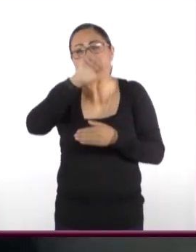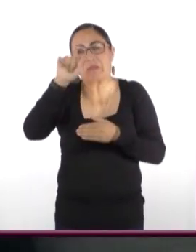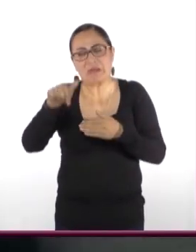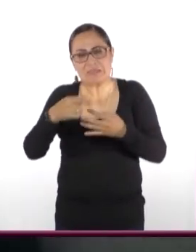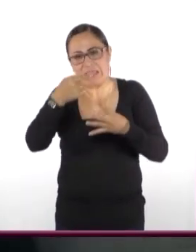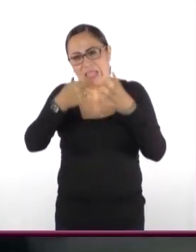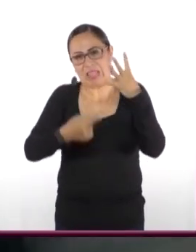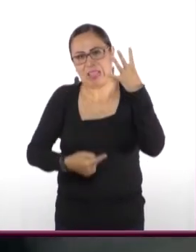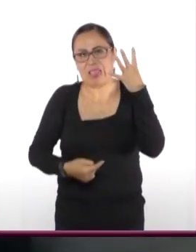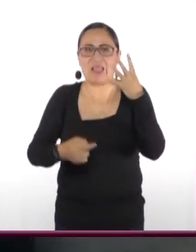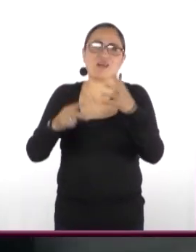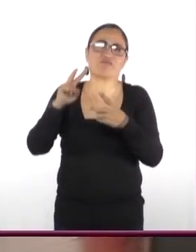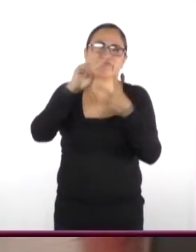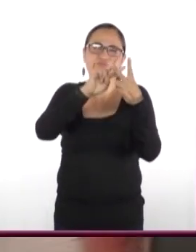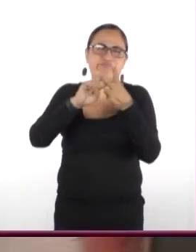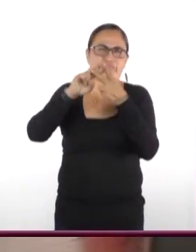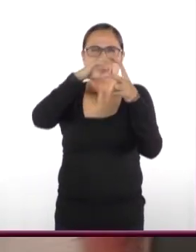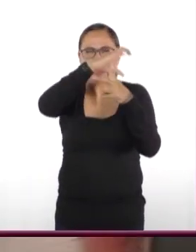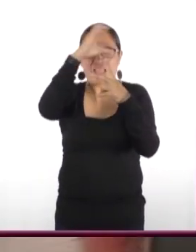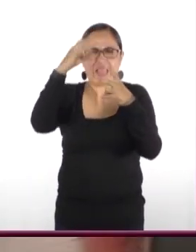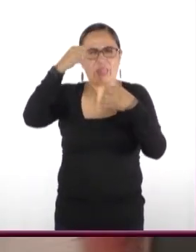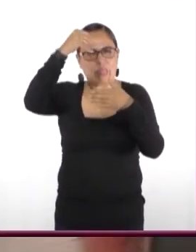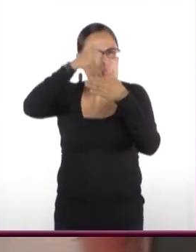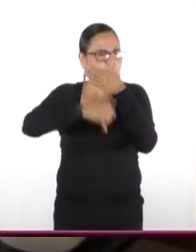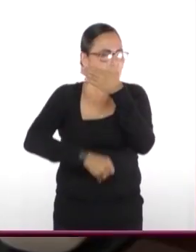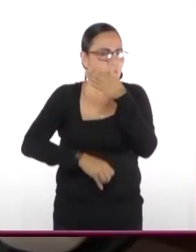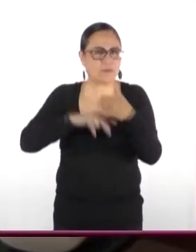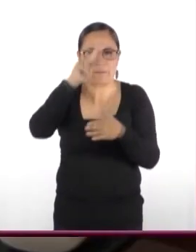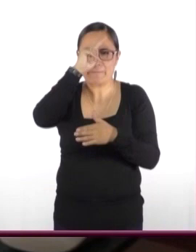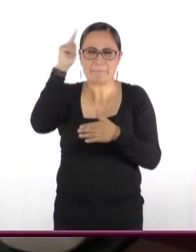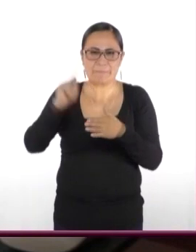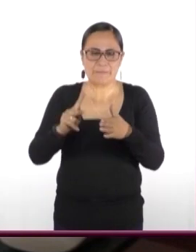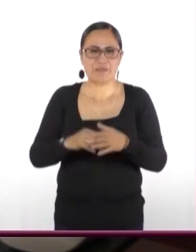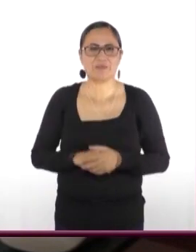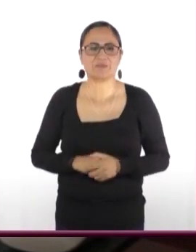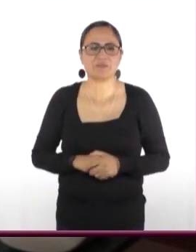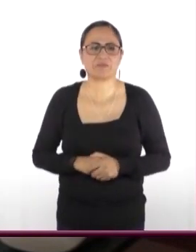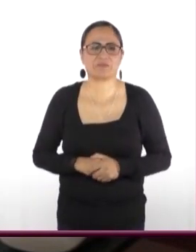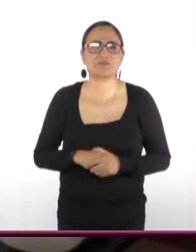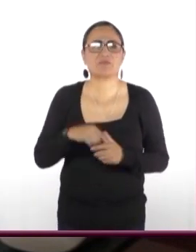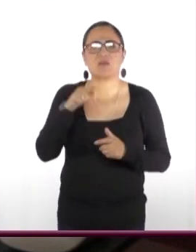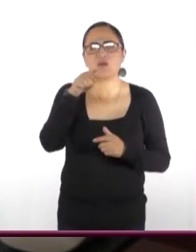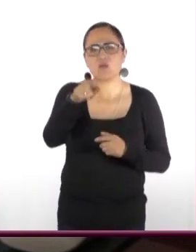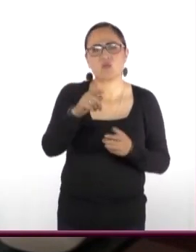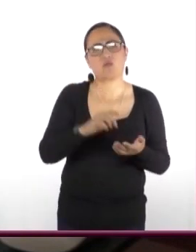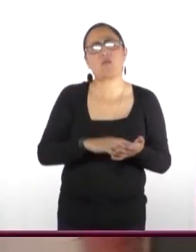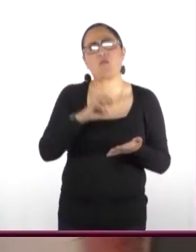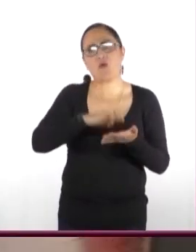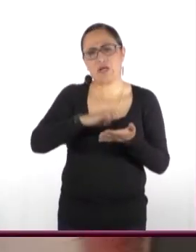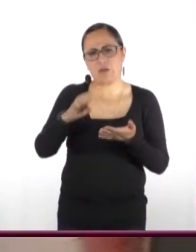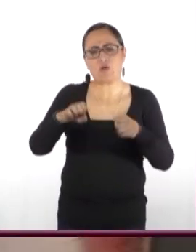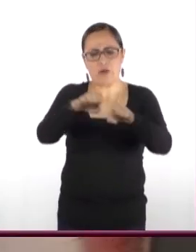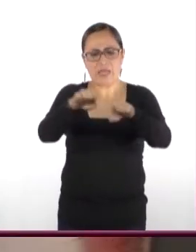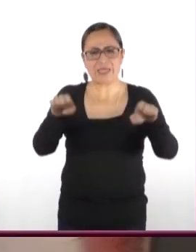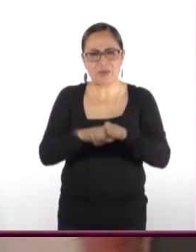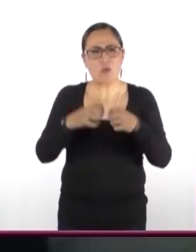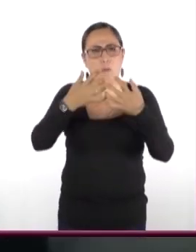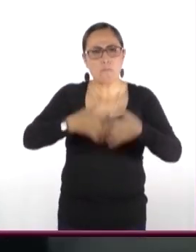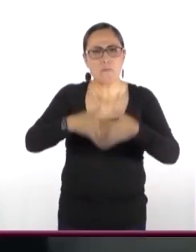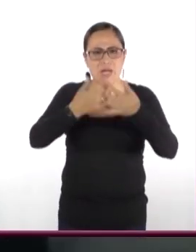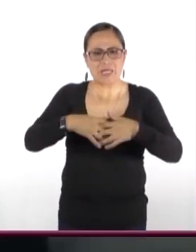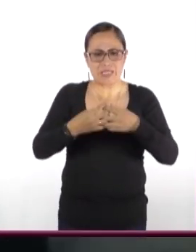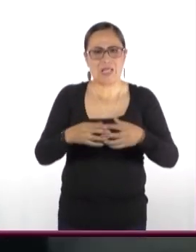en problemas de cosmología. ¿Podrías platicarnos un poquito de cuál es la mayor distancia a la que ha llegado un artefacto humano?